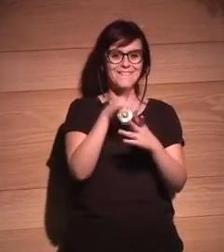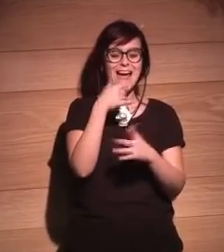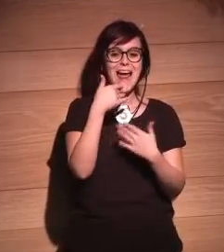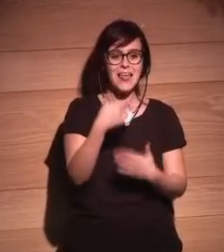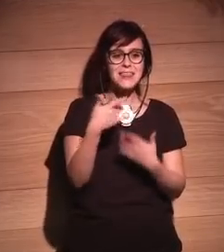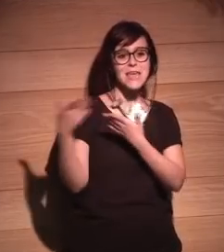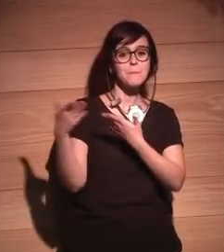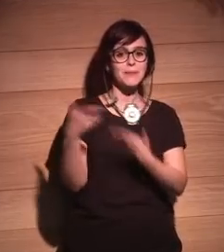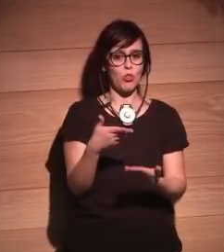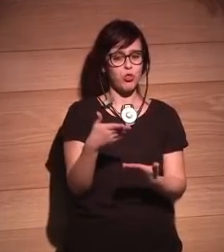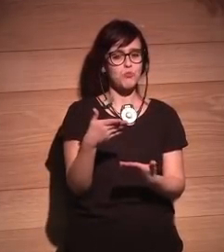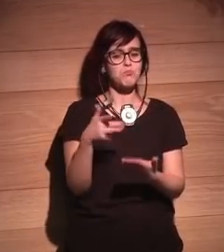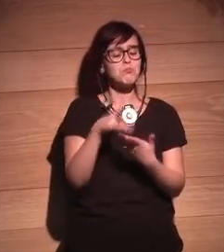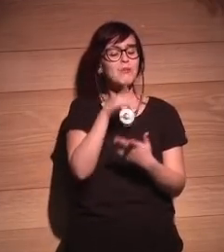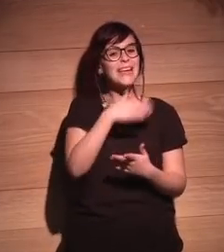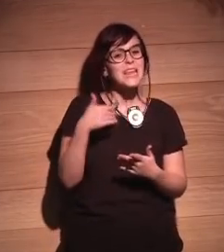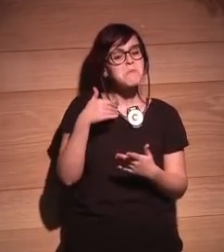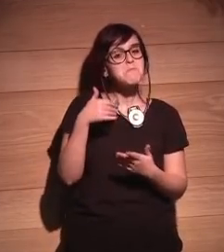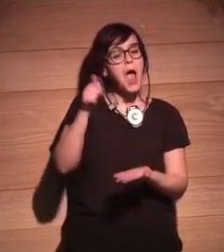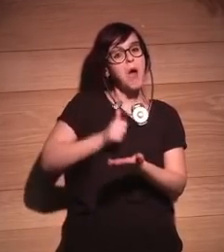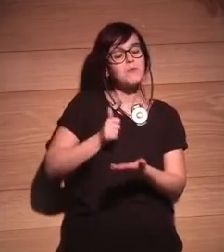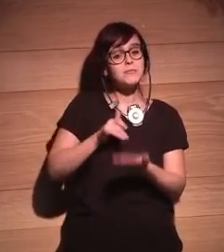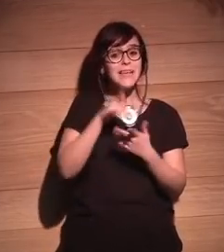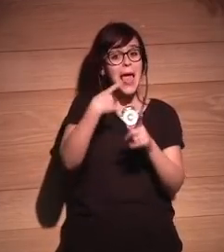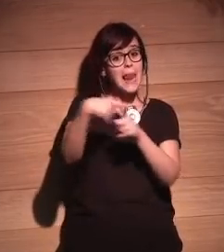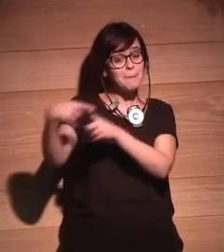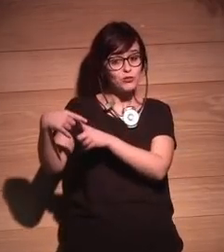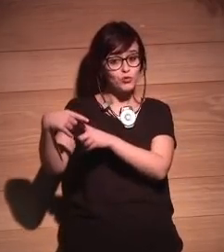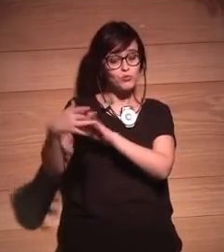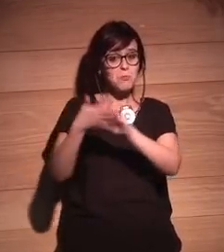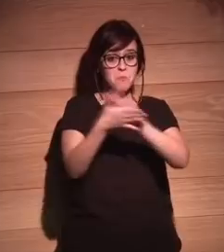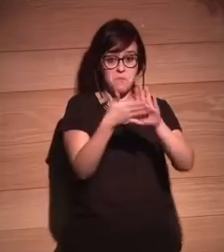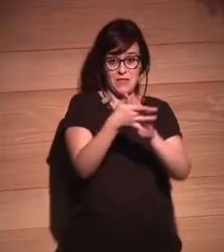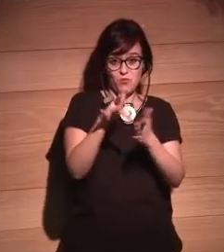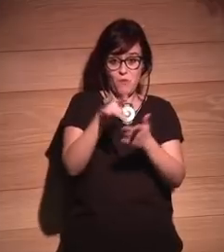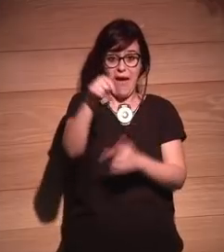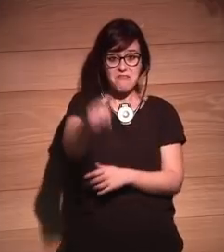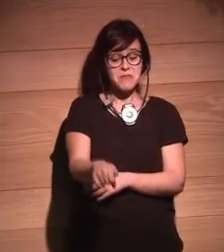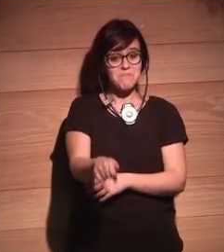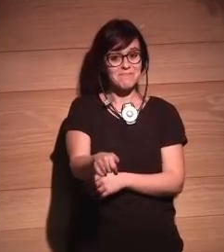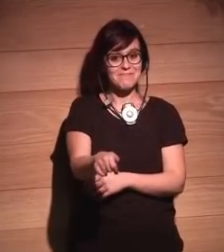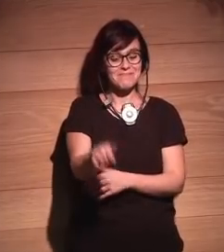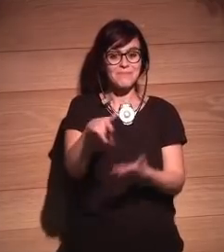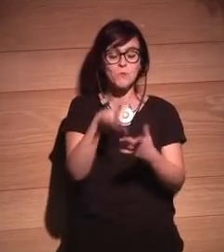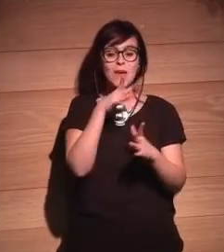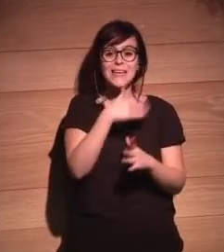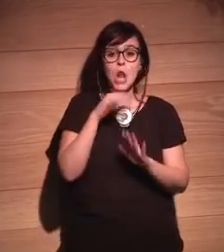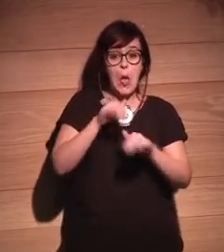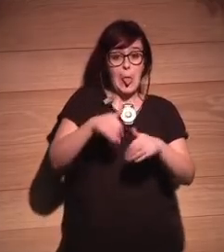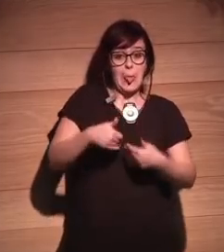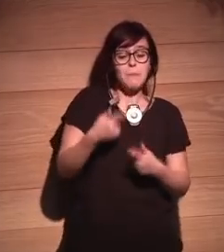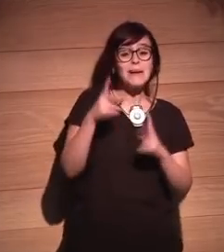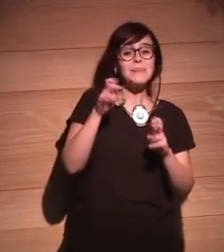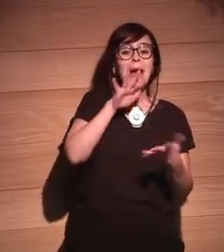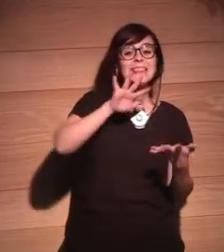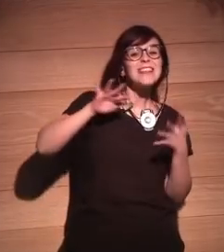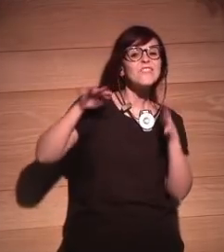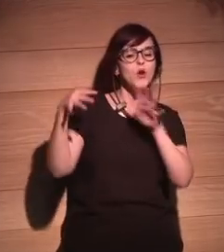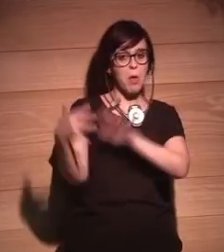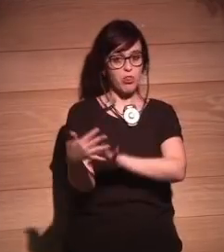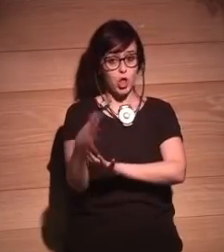invitación y bueno, abundar un poquito más en algunos de los elementos que se han ido comentando aquí, ¿no? Quiero volver un segundito a la transformación